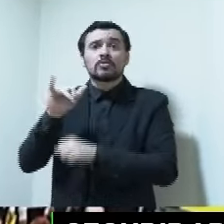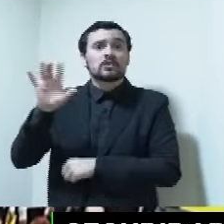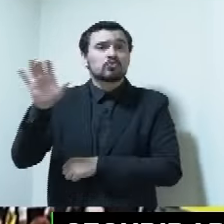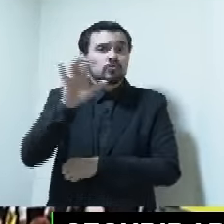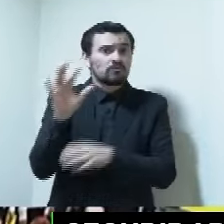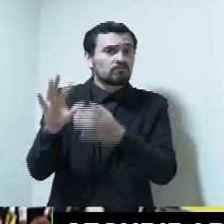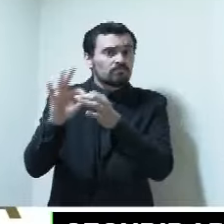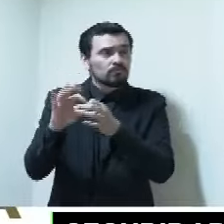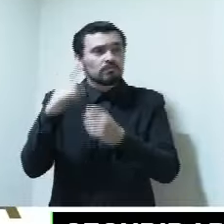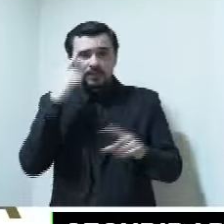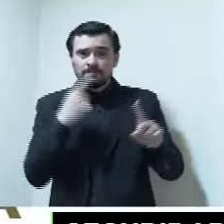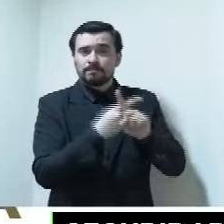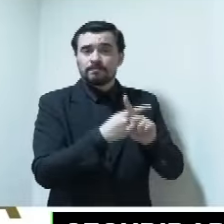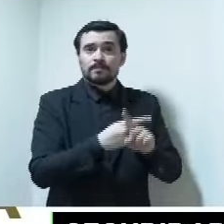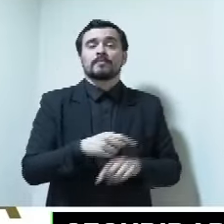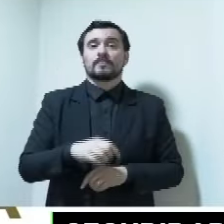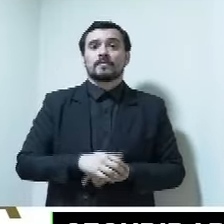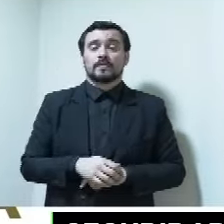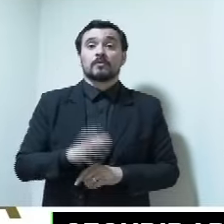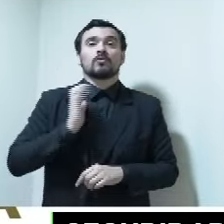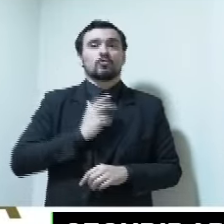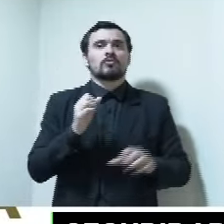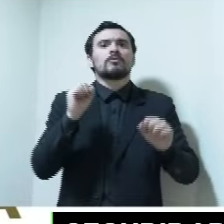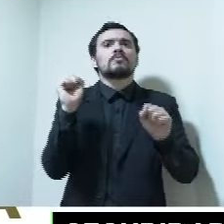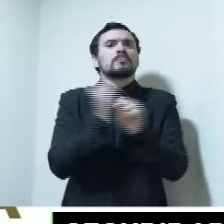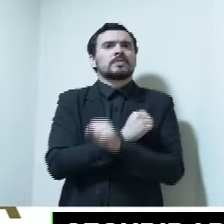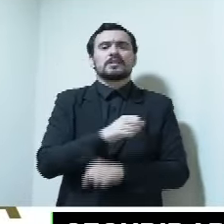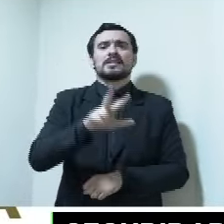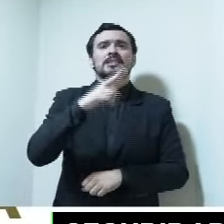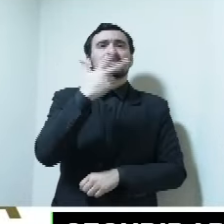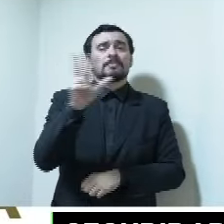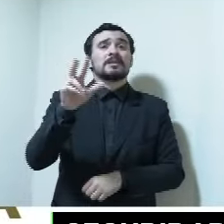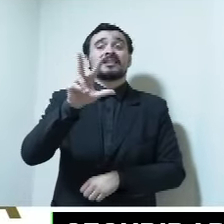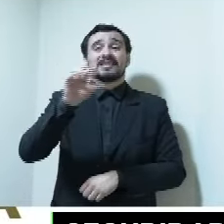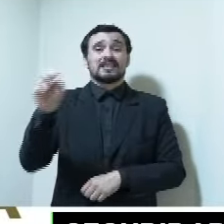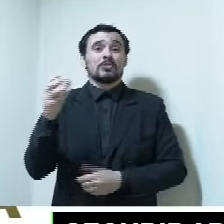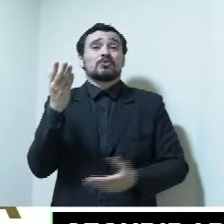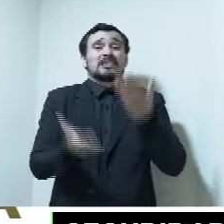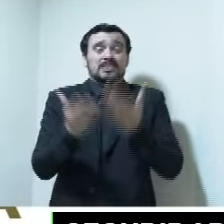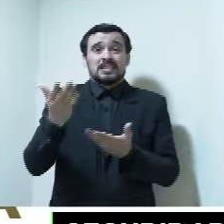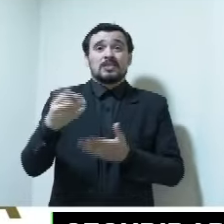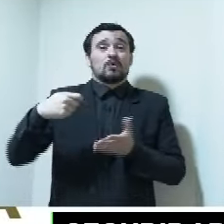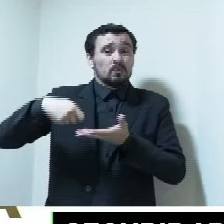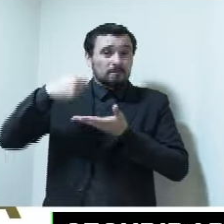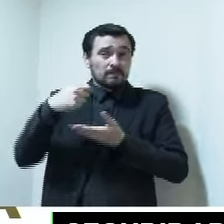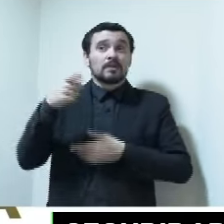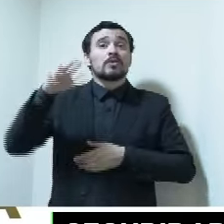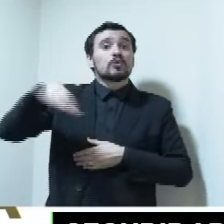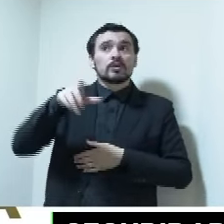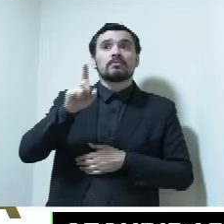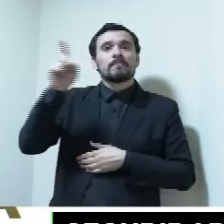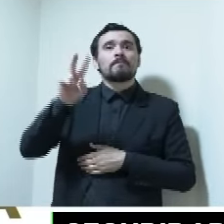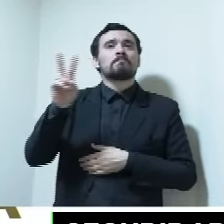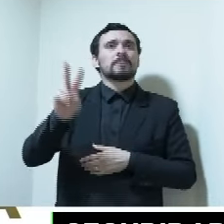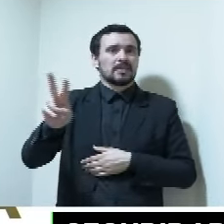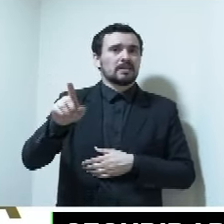involucradas. En el operativo SAF, con el cual logramos incautar 3.300 kilos de cocaína en un puerto privado de la ciudad de Villeta